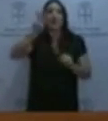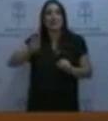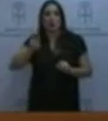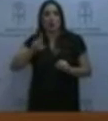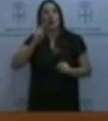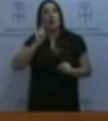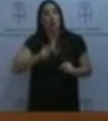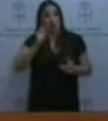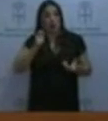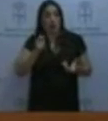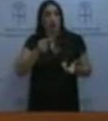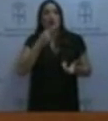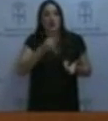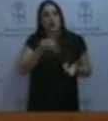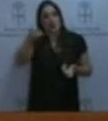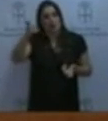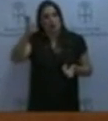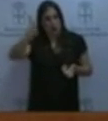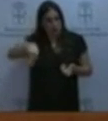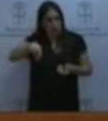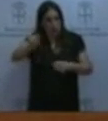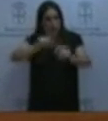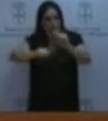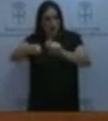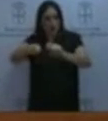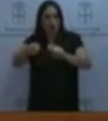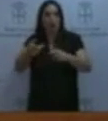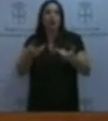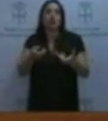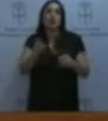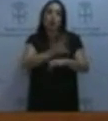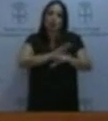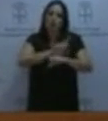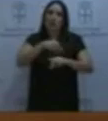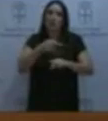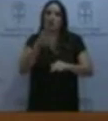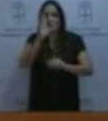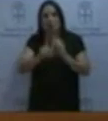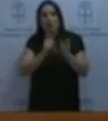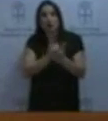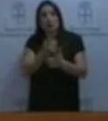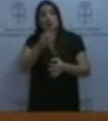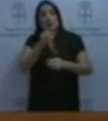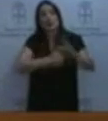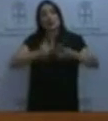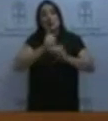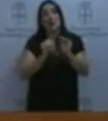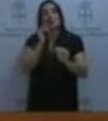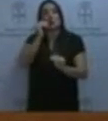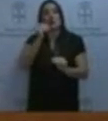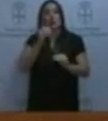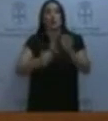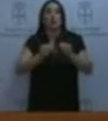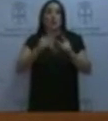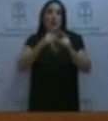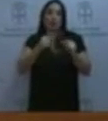lo contencioso les dio la razón, la Consejería recurrió y el Tribunal Superior de Justicia de Asturias les sigue dando la razón. Entre